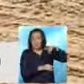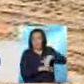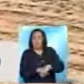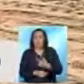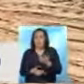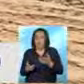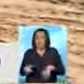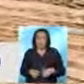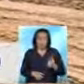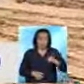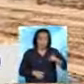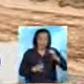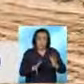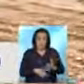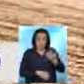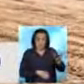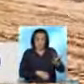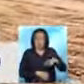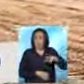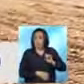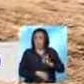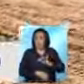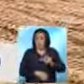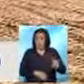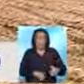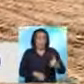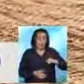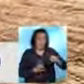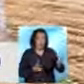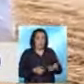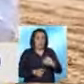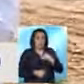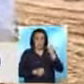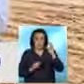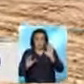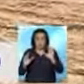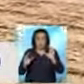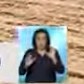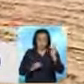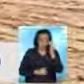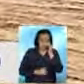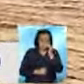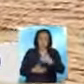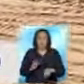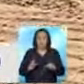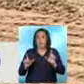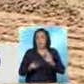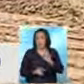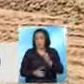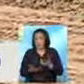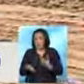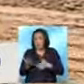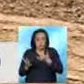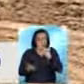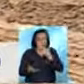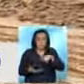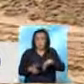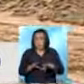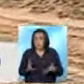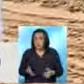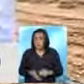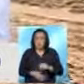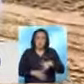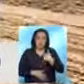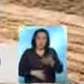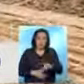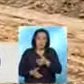estamos con el alcalde, el señor Paul Rodríguez. Alcalde, ¿cómo está? Estamos en vivo para Latina. Gracias. para que nos cuente cuál es el estado del distrito. Más allá de